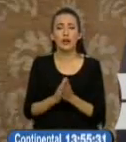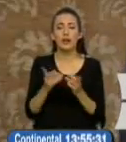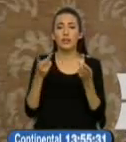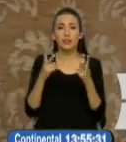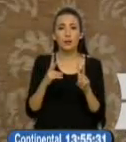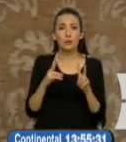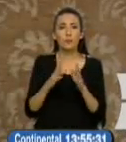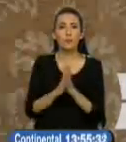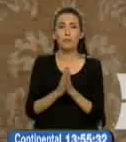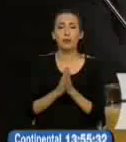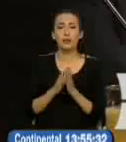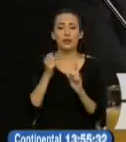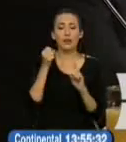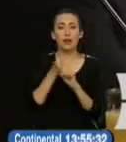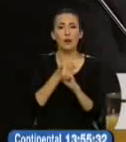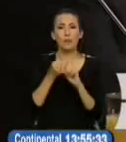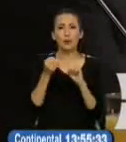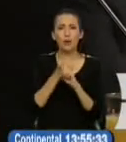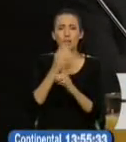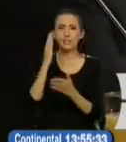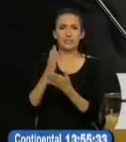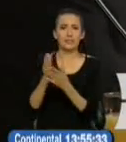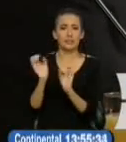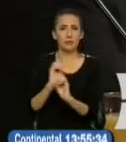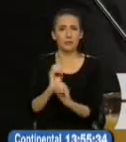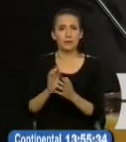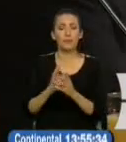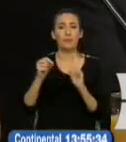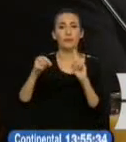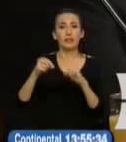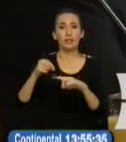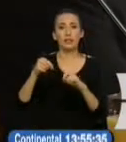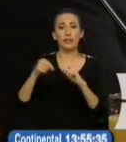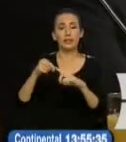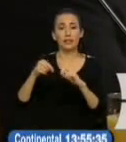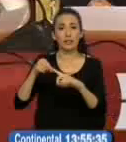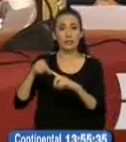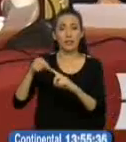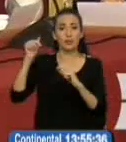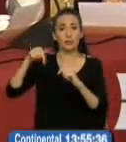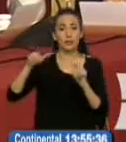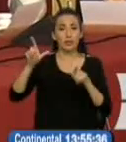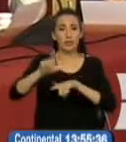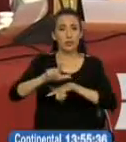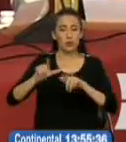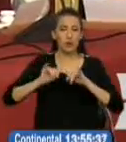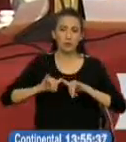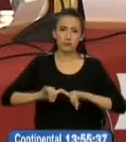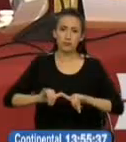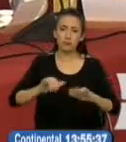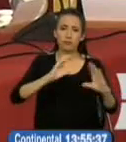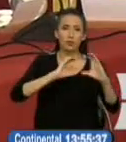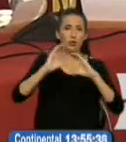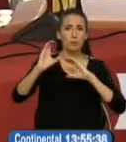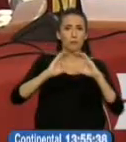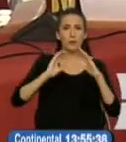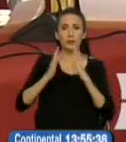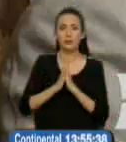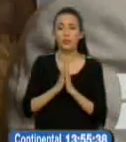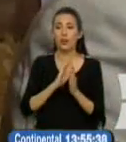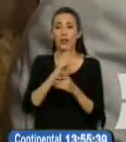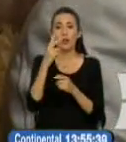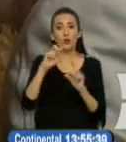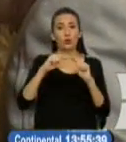ausencia de la violencia. Es por ello que Quito podría convertirse en la sede permanente de los diálogos. Por lo menos, ese es el interés de las